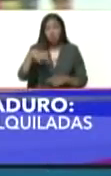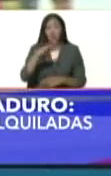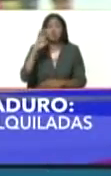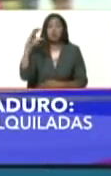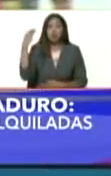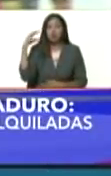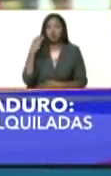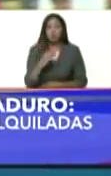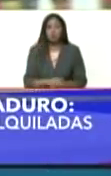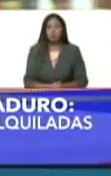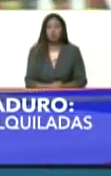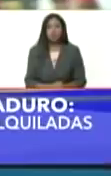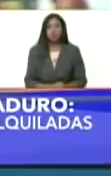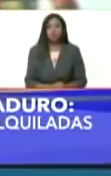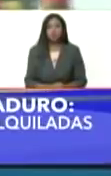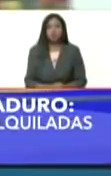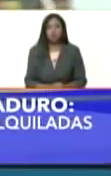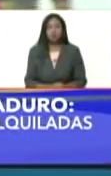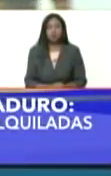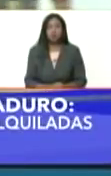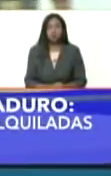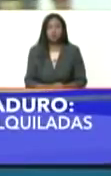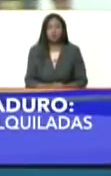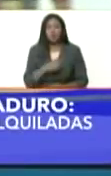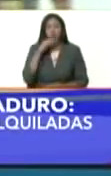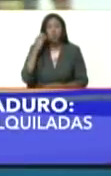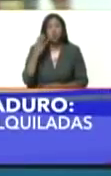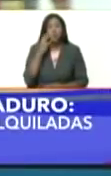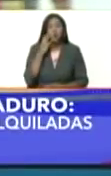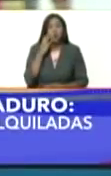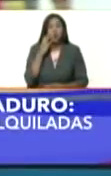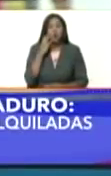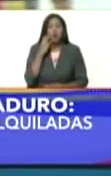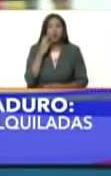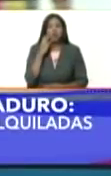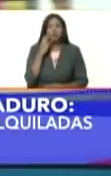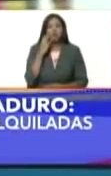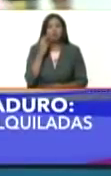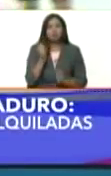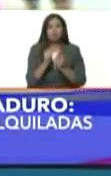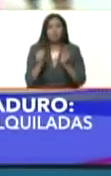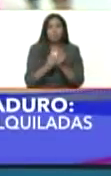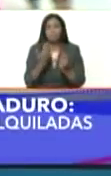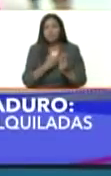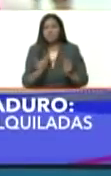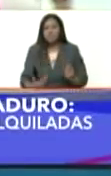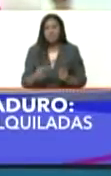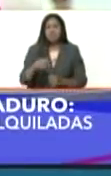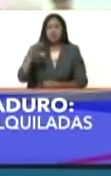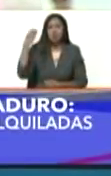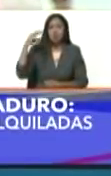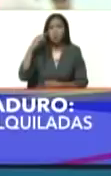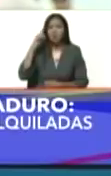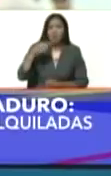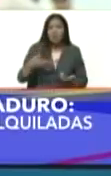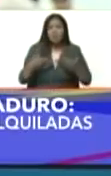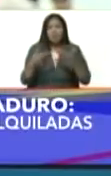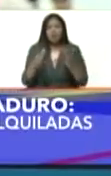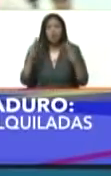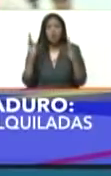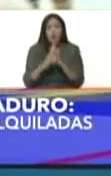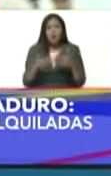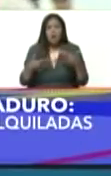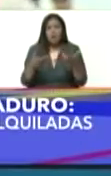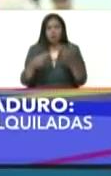Colombia, si el señor Iván Duque, subpresidente de Colombia, ha construido y ha entregado aunque sea una